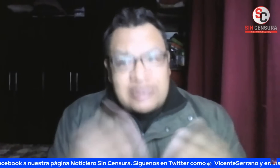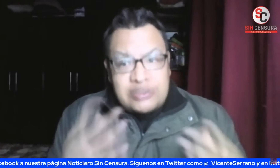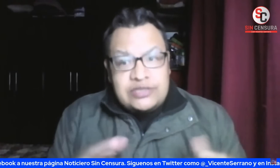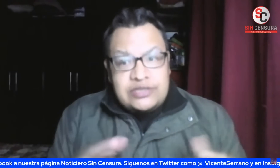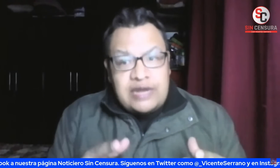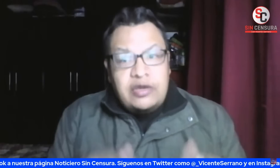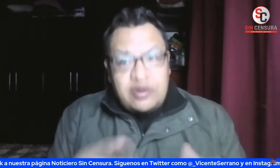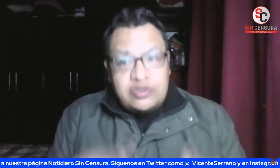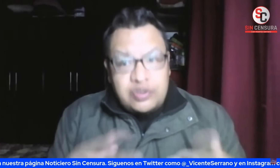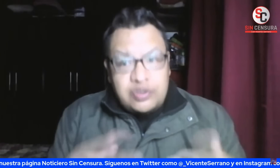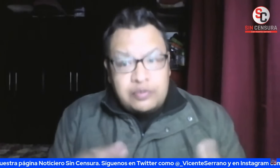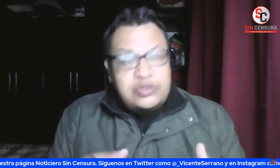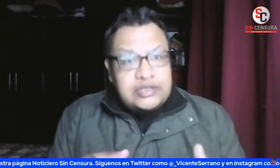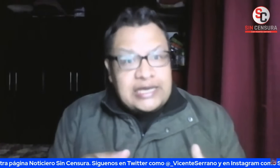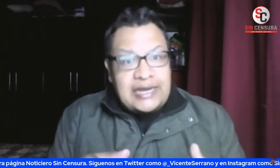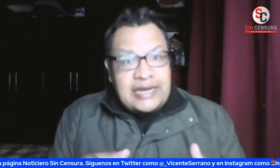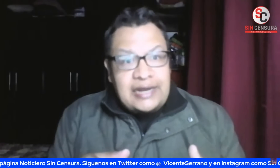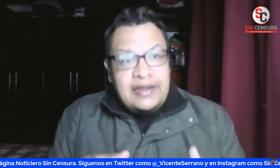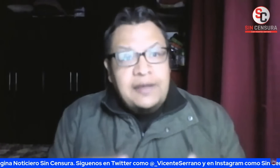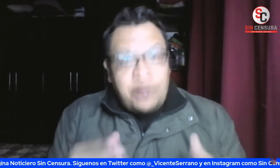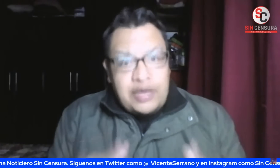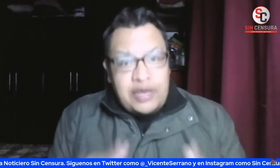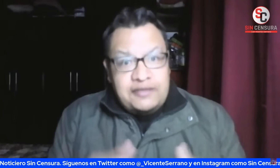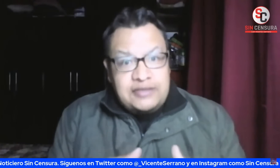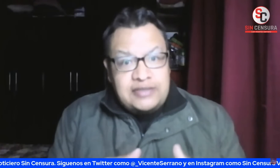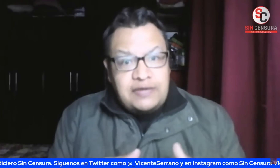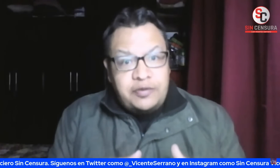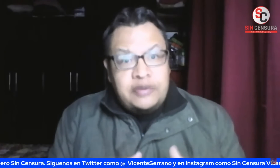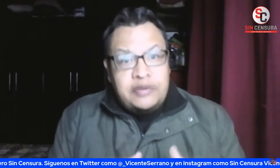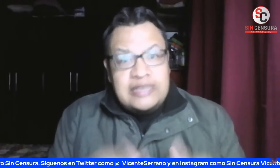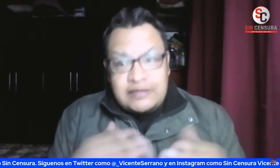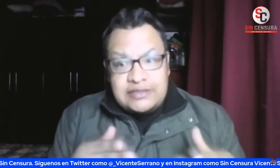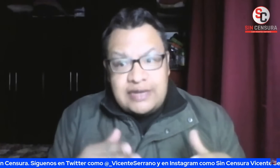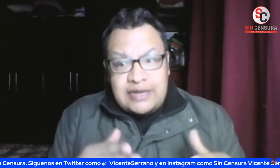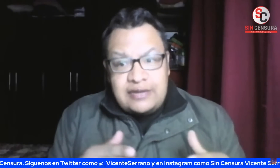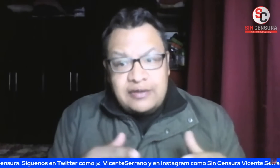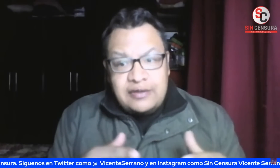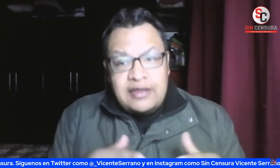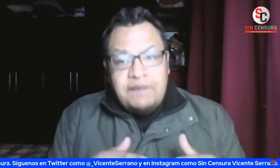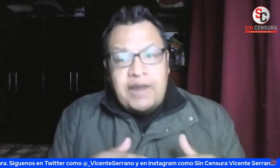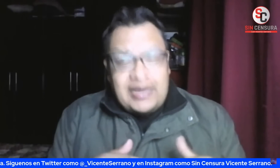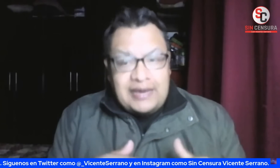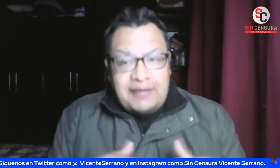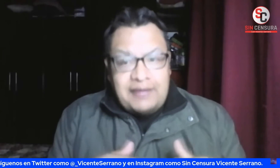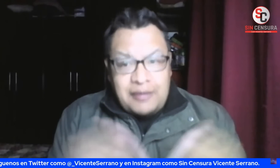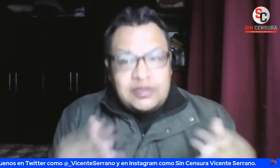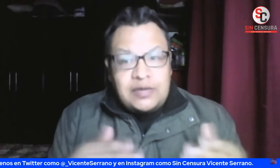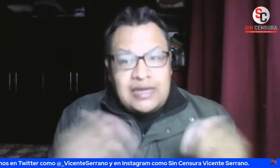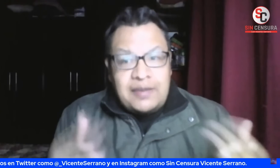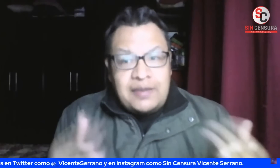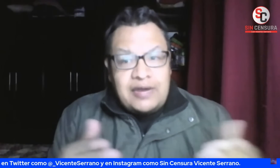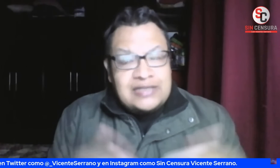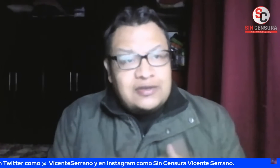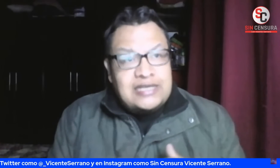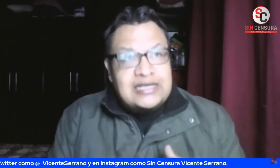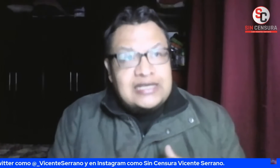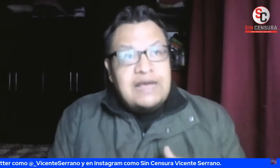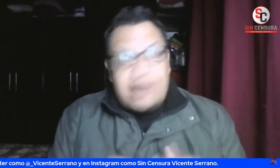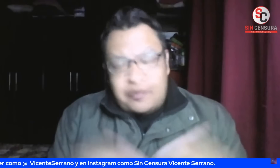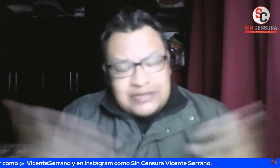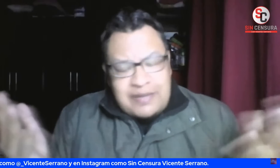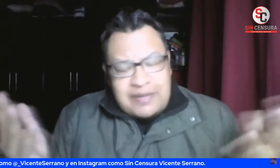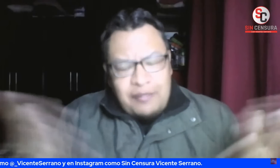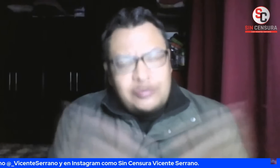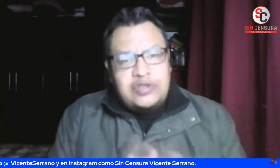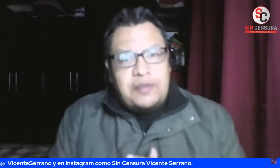¿no? Y lo está cuestionando, incluso muchos que eran muy aficionados al fútbol lo están cuestionando, para que veamos cómo han cambiado las cosas.